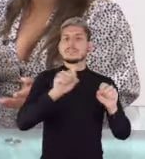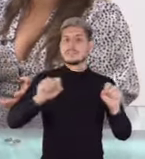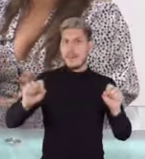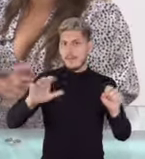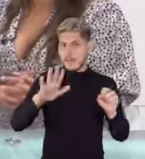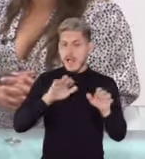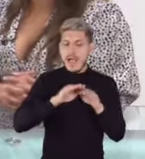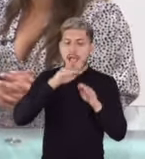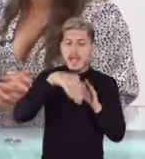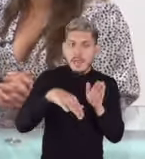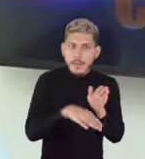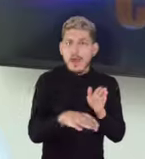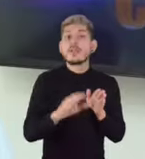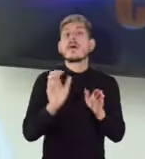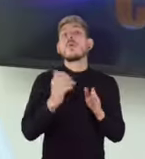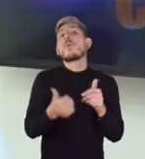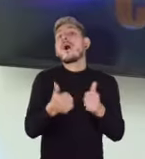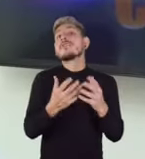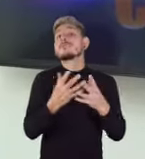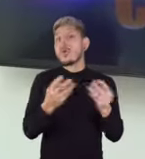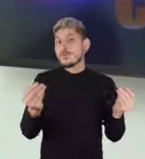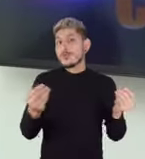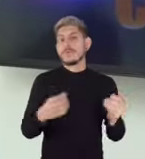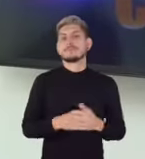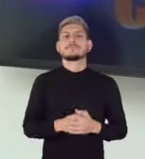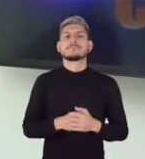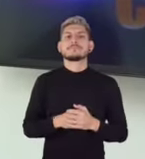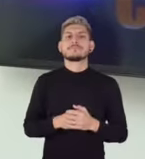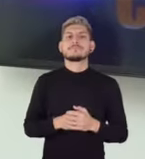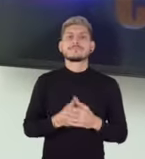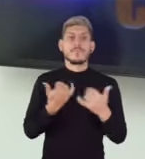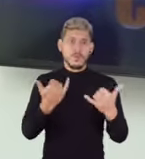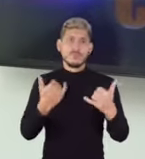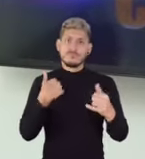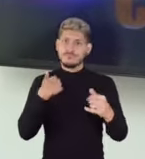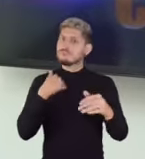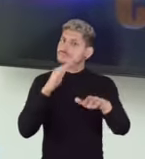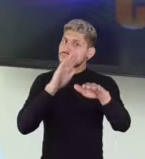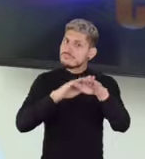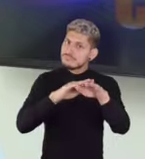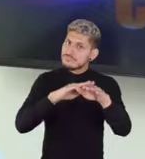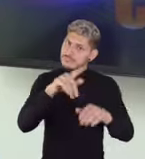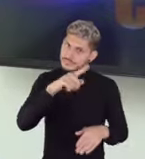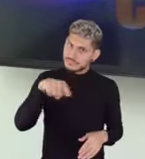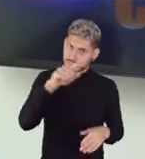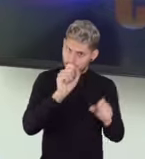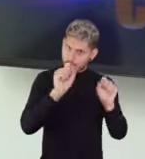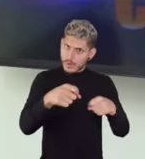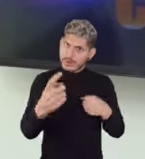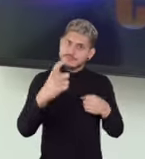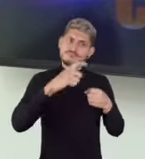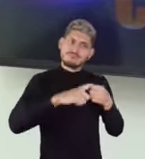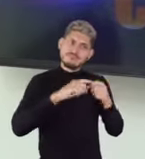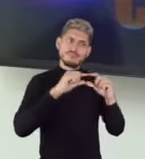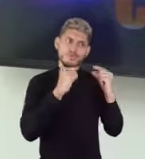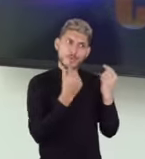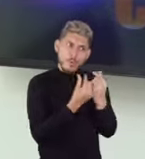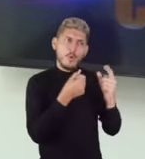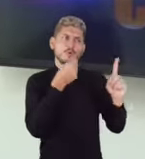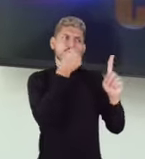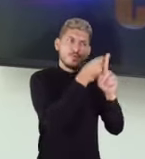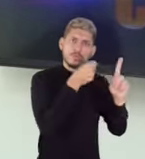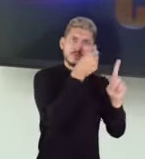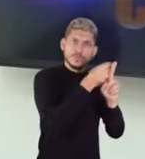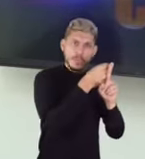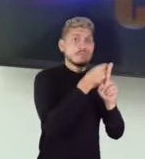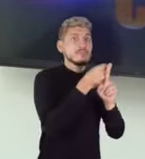soluciones que tú plantearías, ¿no? Yo hago un llamado a todas las personas que nos están viendo este momento a que se unan a este colectivo, a esta lucha, porque no es solo la cuestión